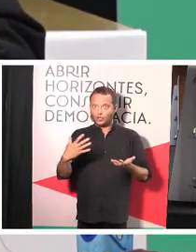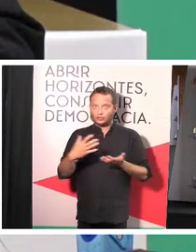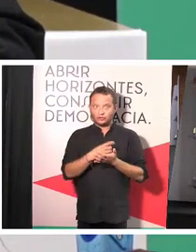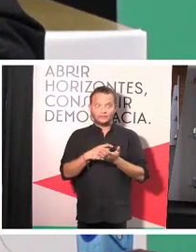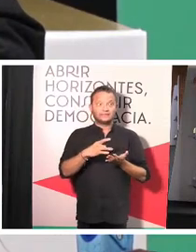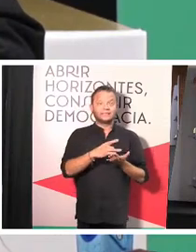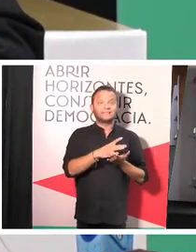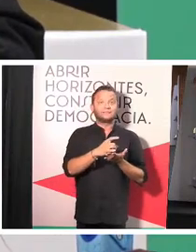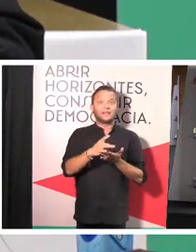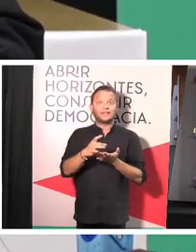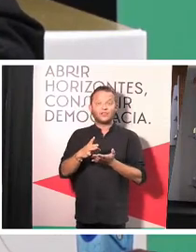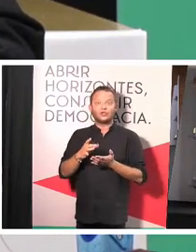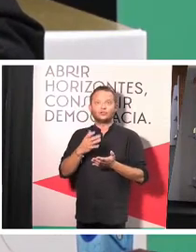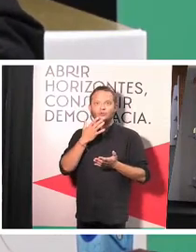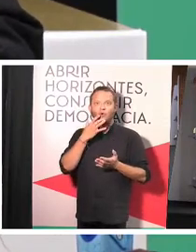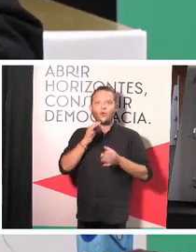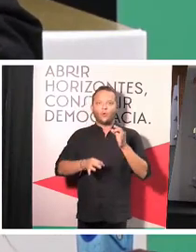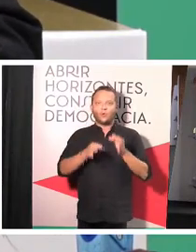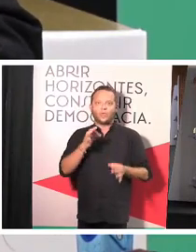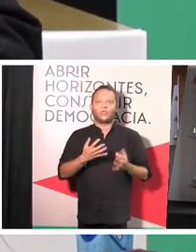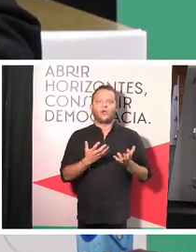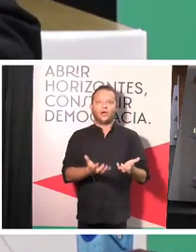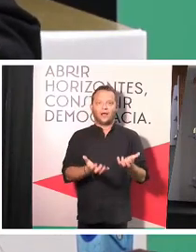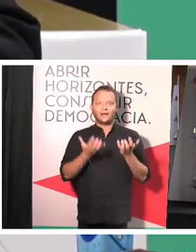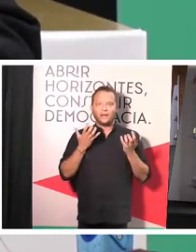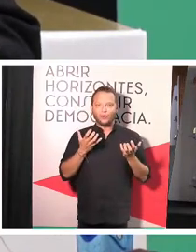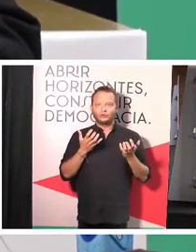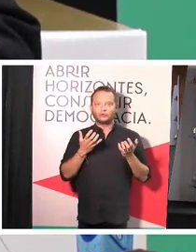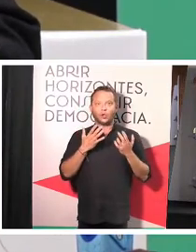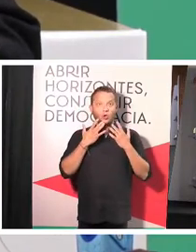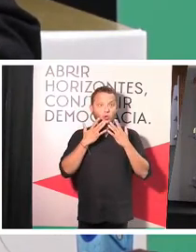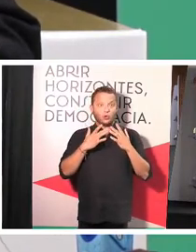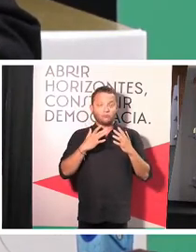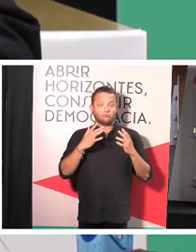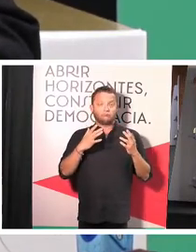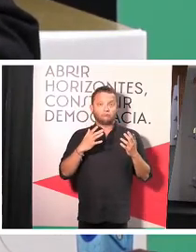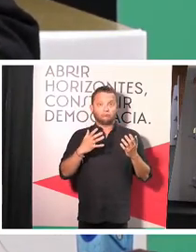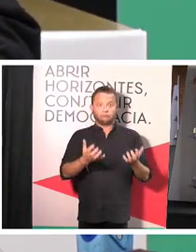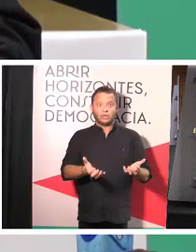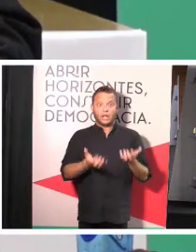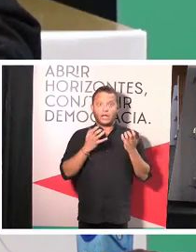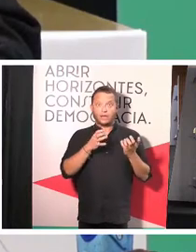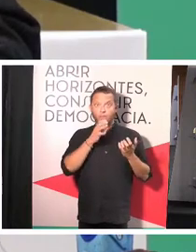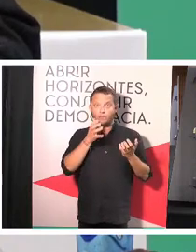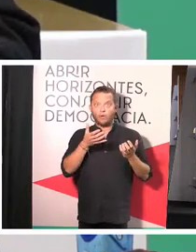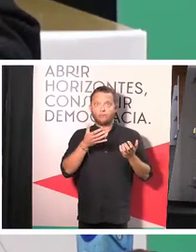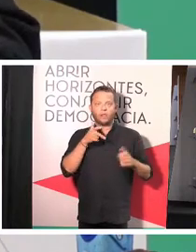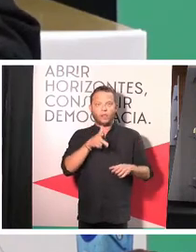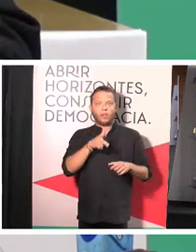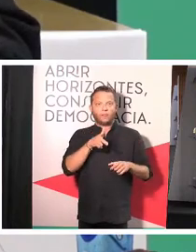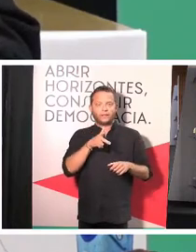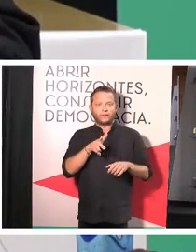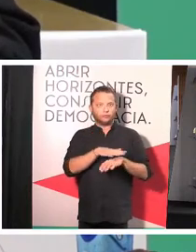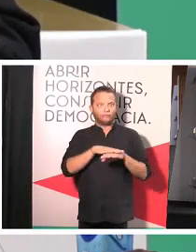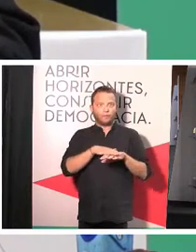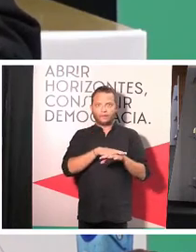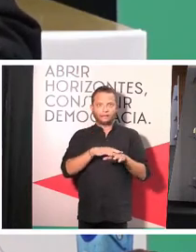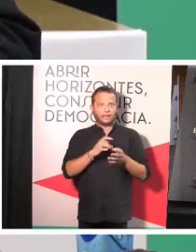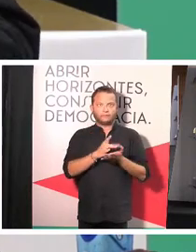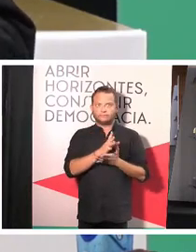despedidos, juicio que ganamos la nulidad por la vulneración del derecho